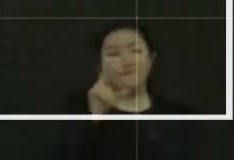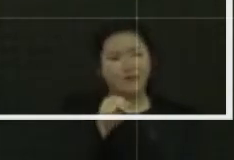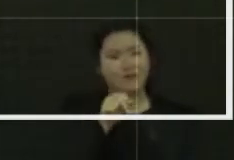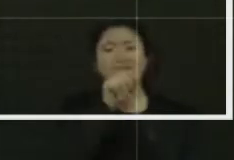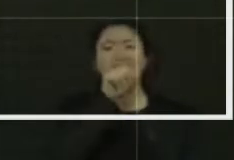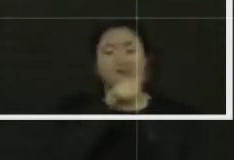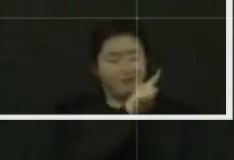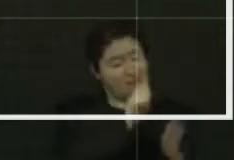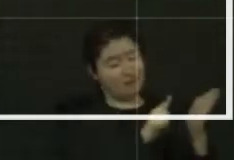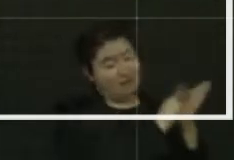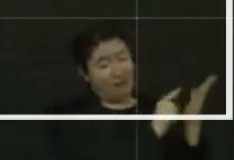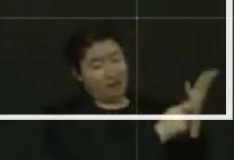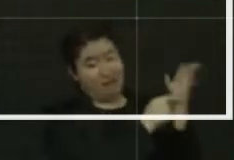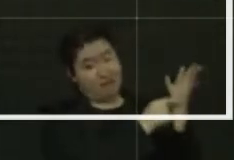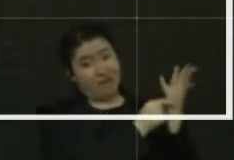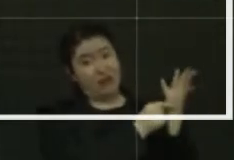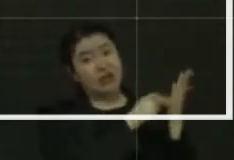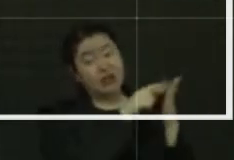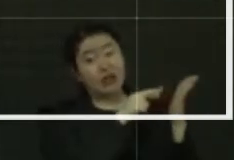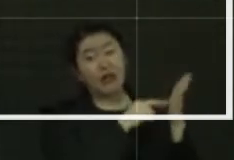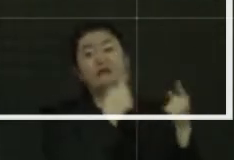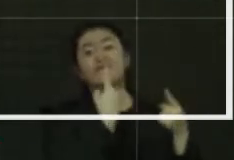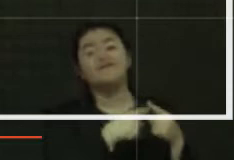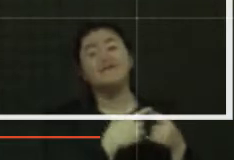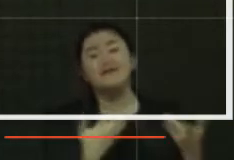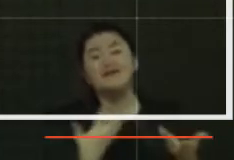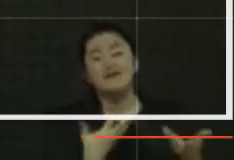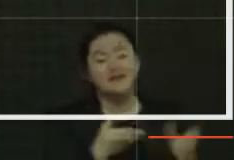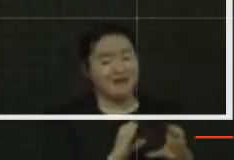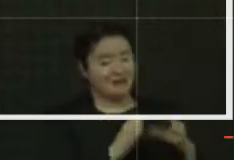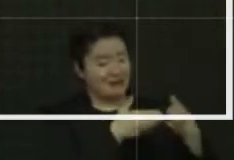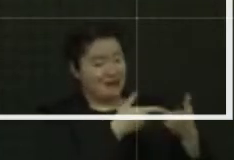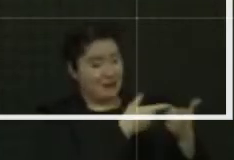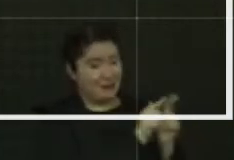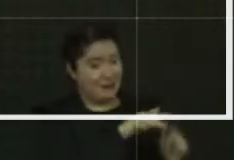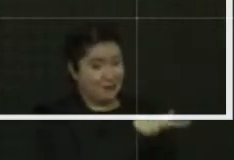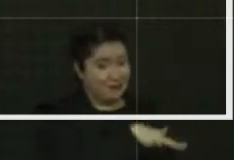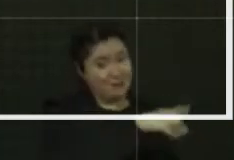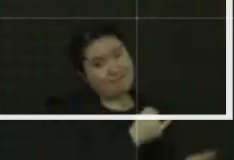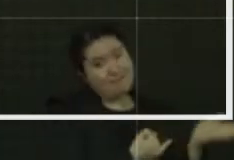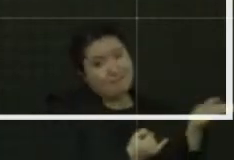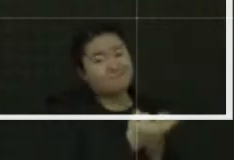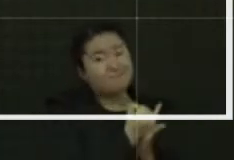lo establece la ley, los reglamentos, a la decisión de este comité de qué es lo que va